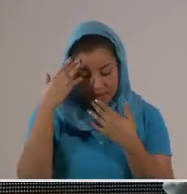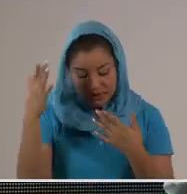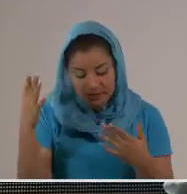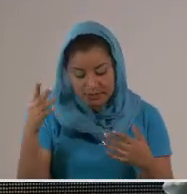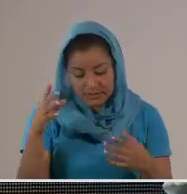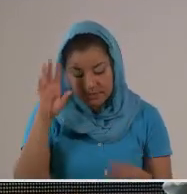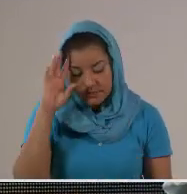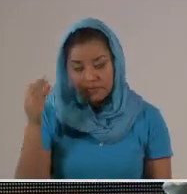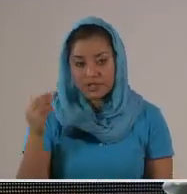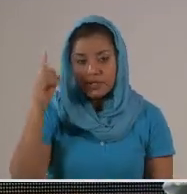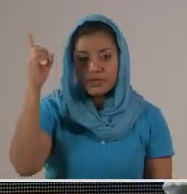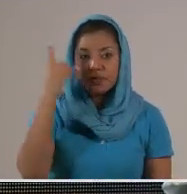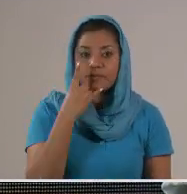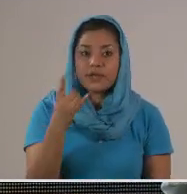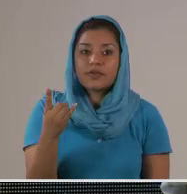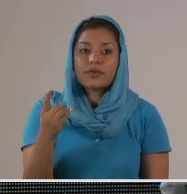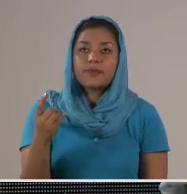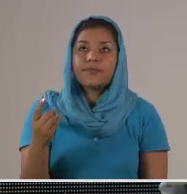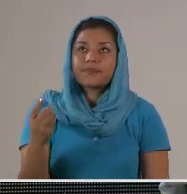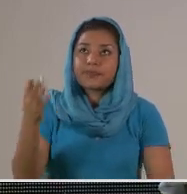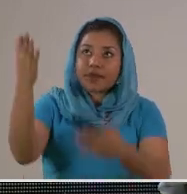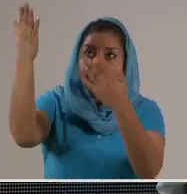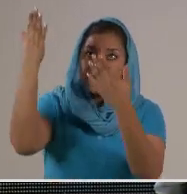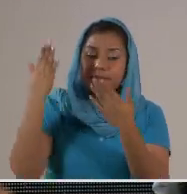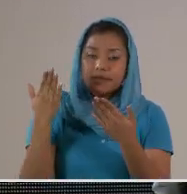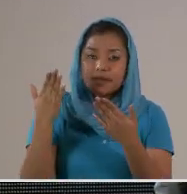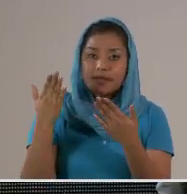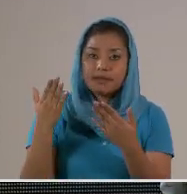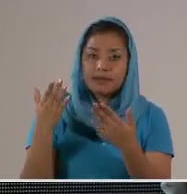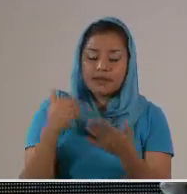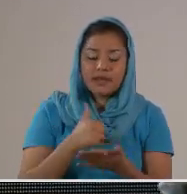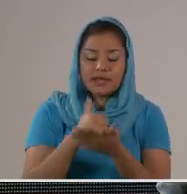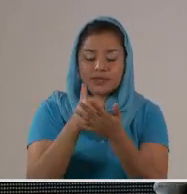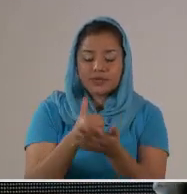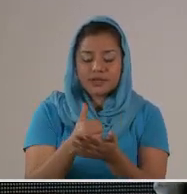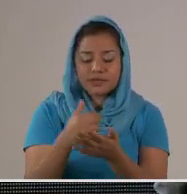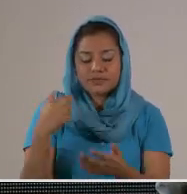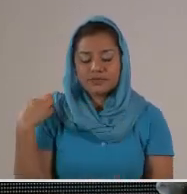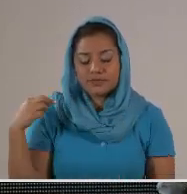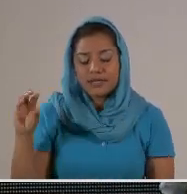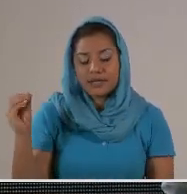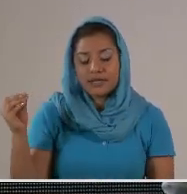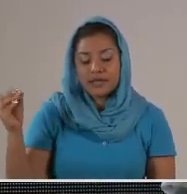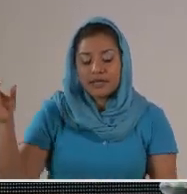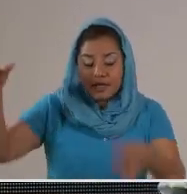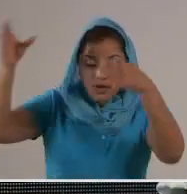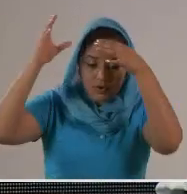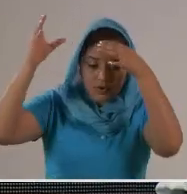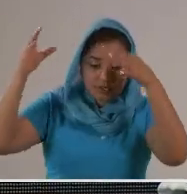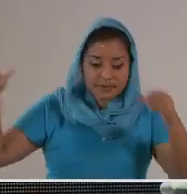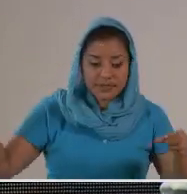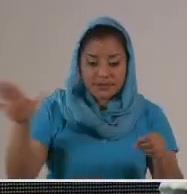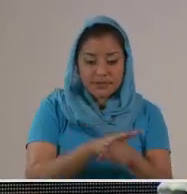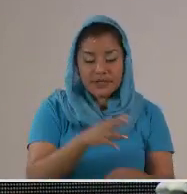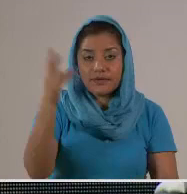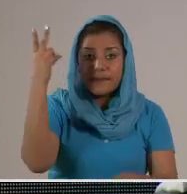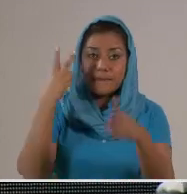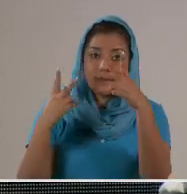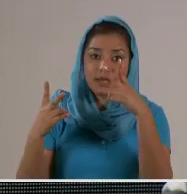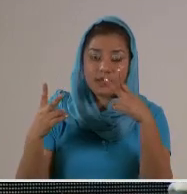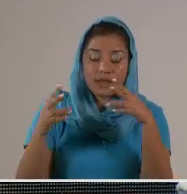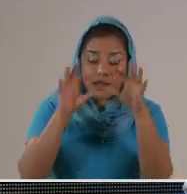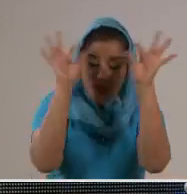porque sabemos que tu perdón habrá de venir Ayúdanos para que la epignosis venga sobre nosotros de una manera tan